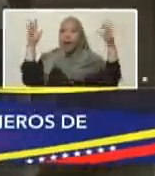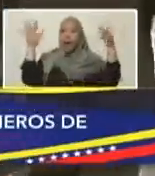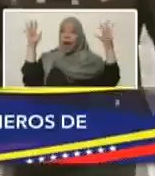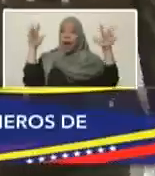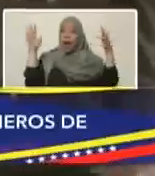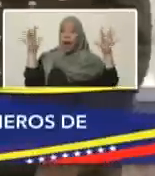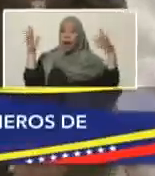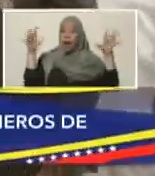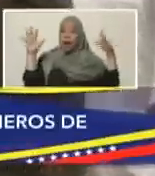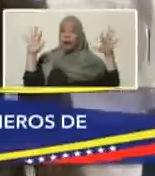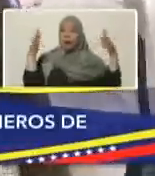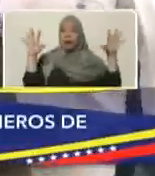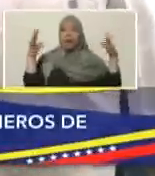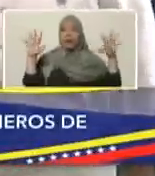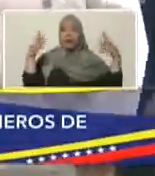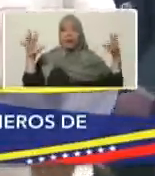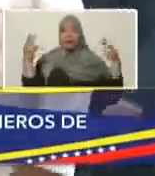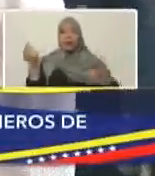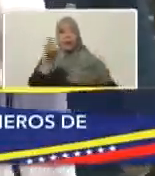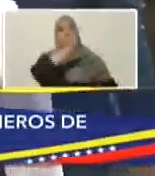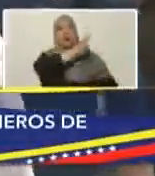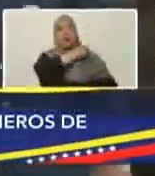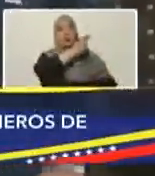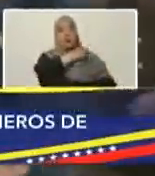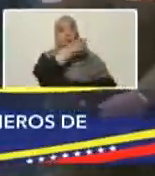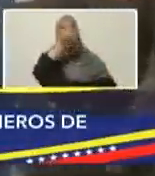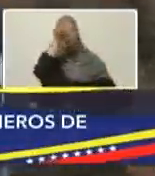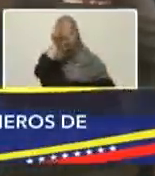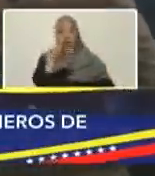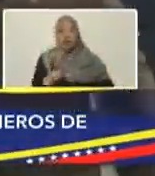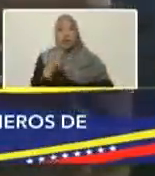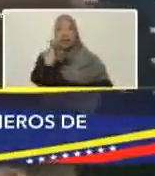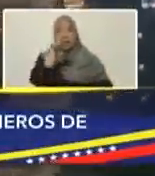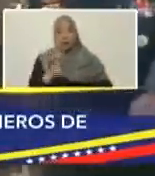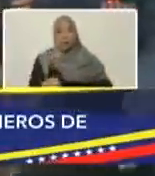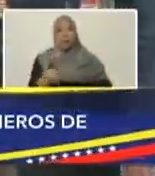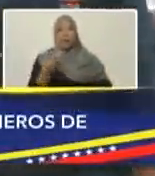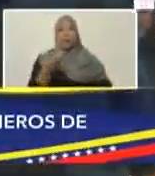Oficiales que ascienden. Al grado de teniente coronel y capitán de fragata.